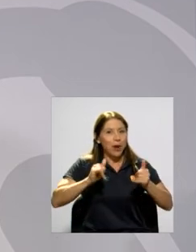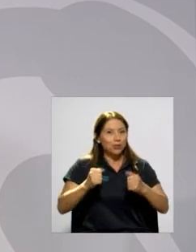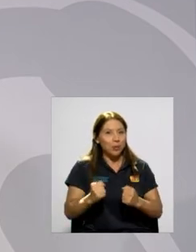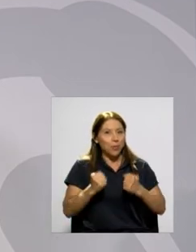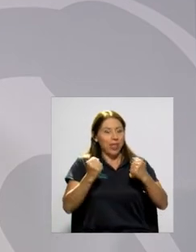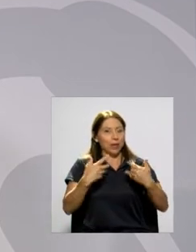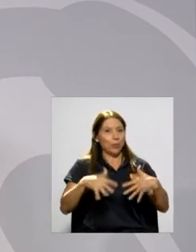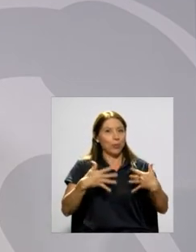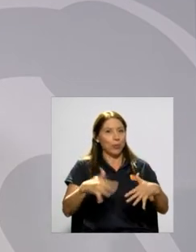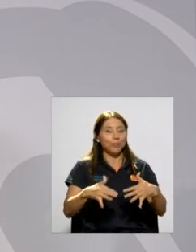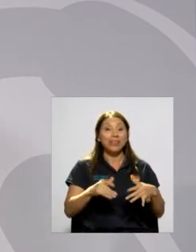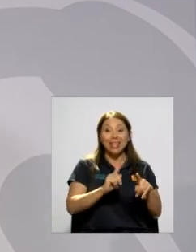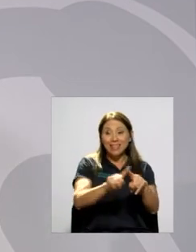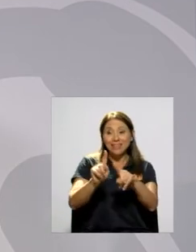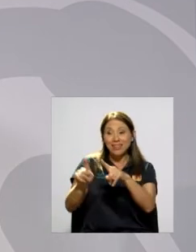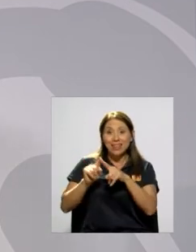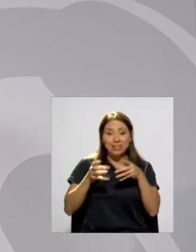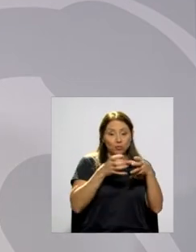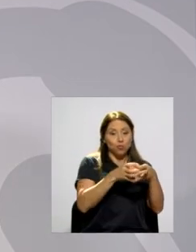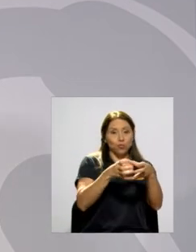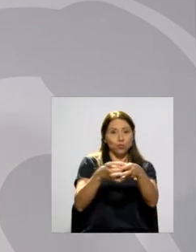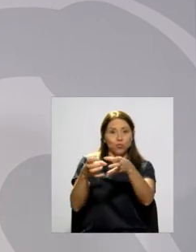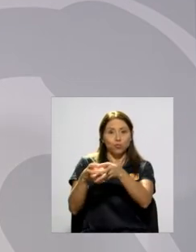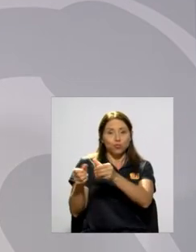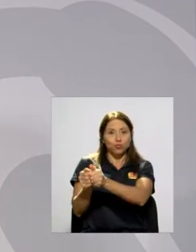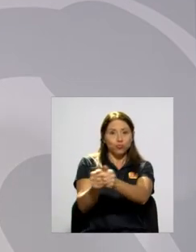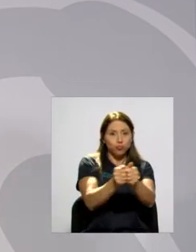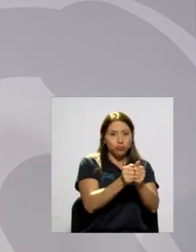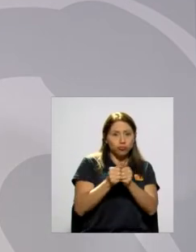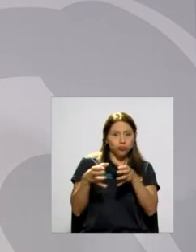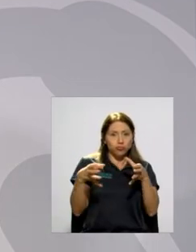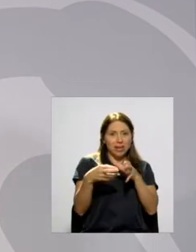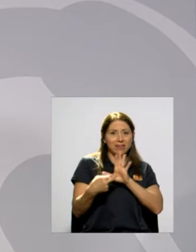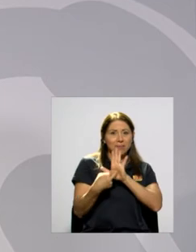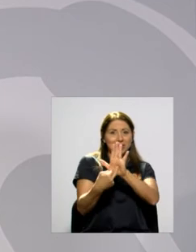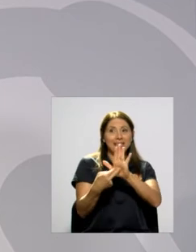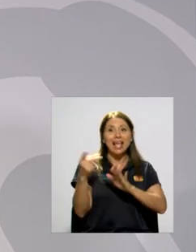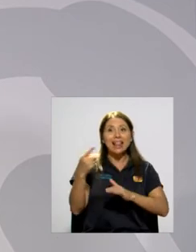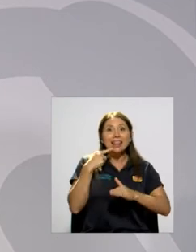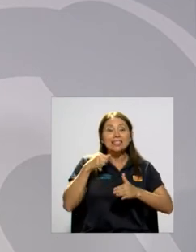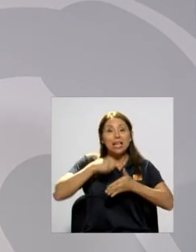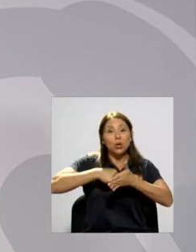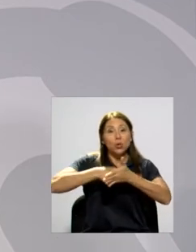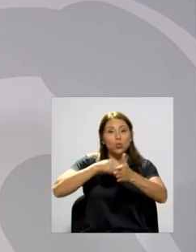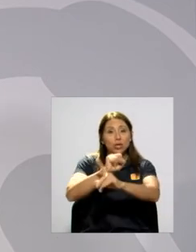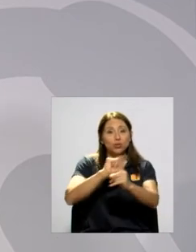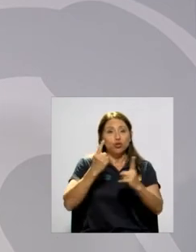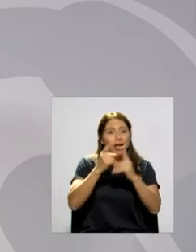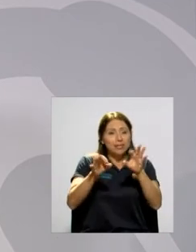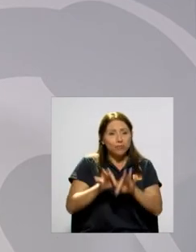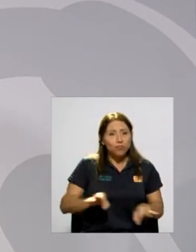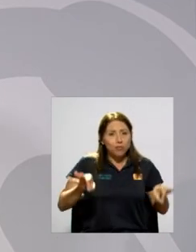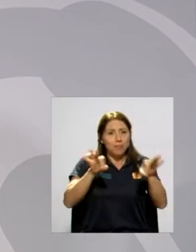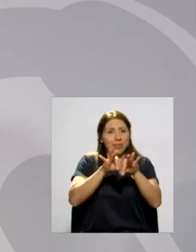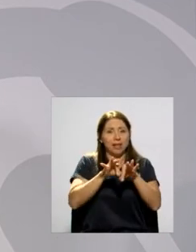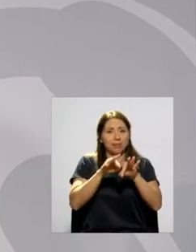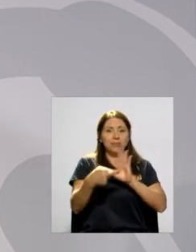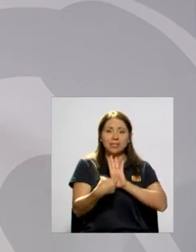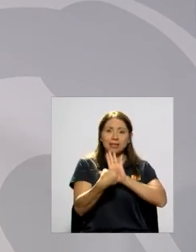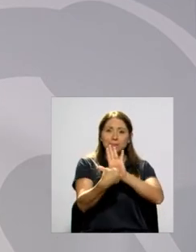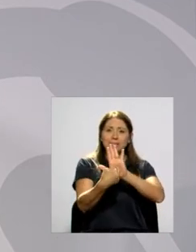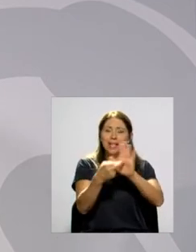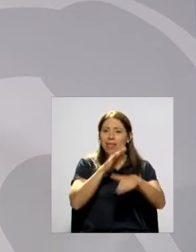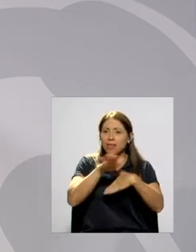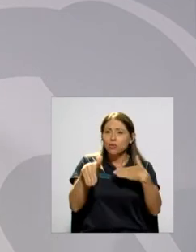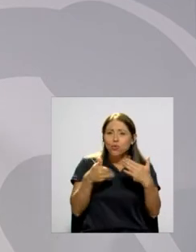En esas sinergias de los diferentes grupos que representa, él dice que la lucha social es fundamental y que está representada desde todos esos